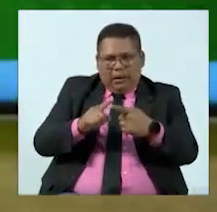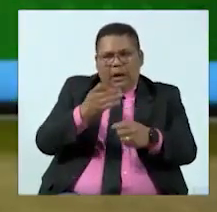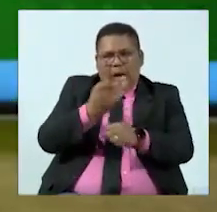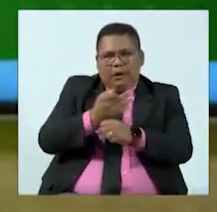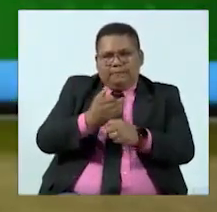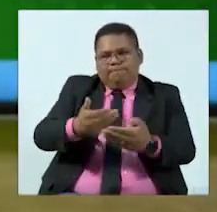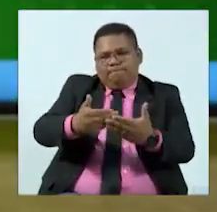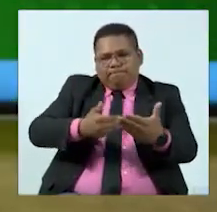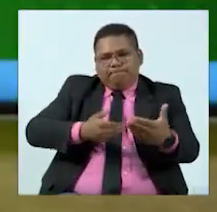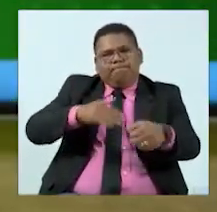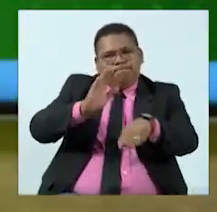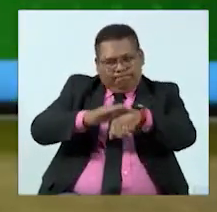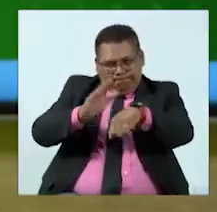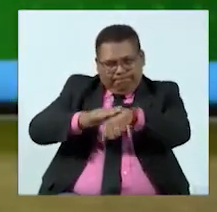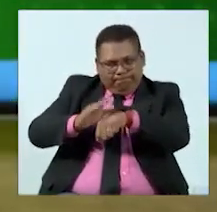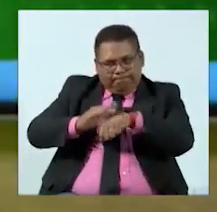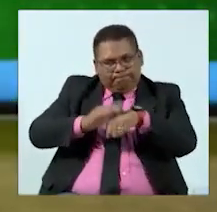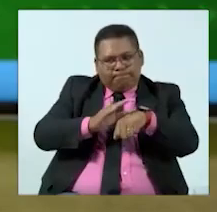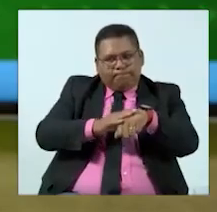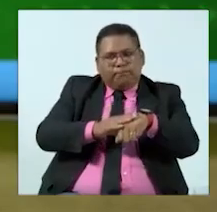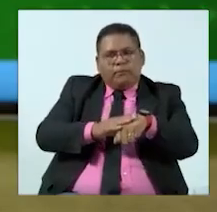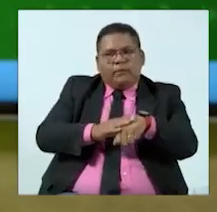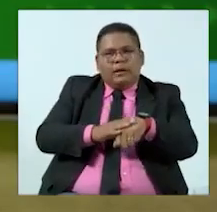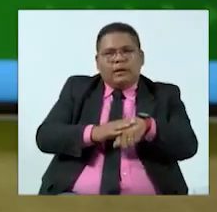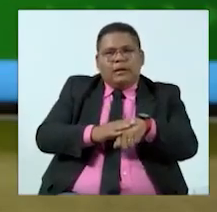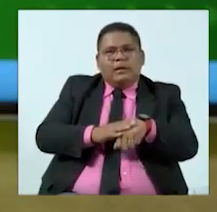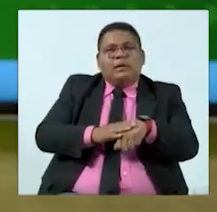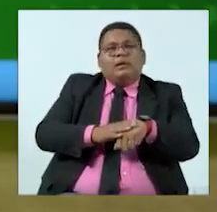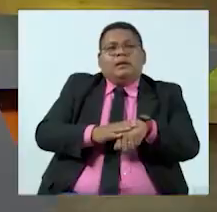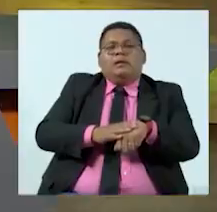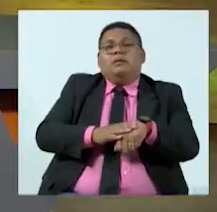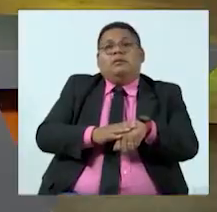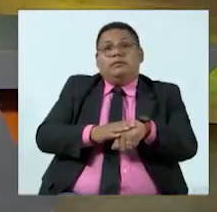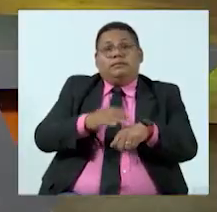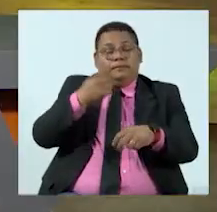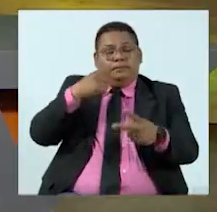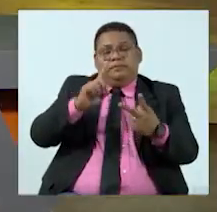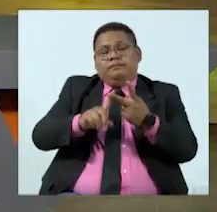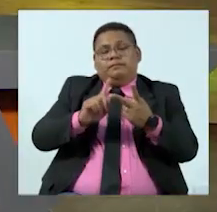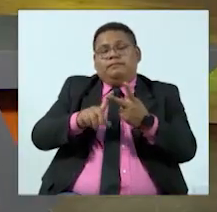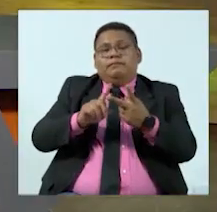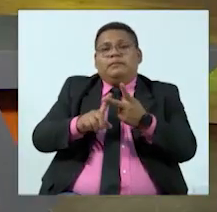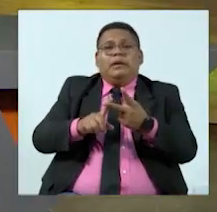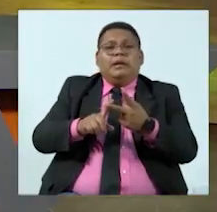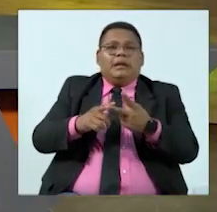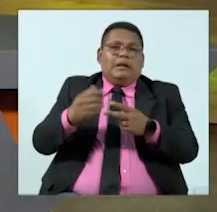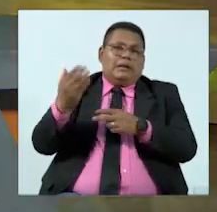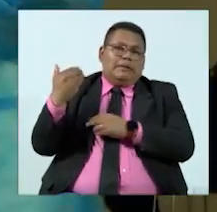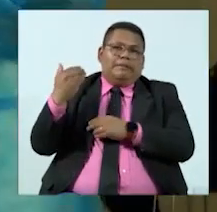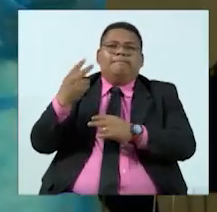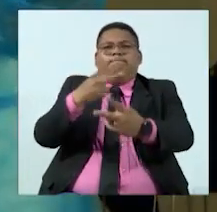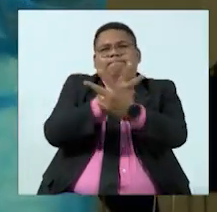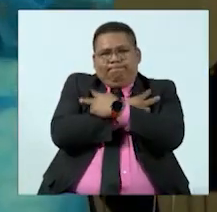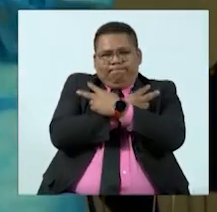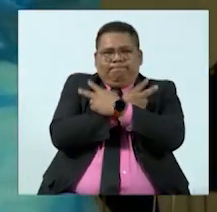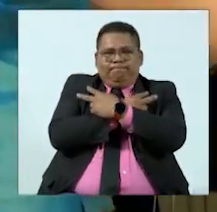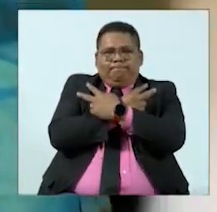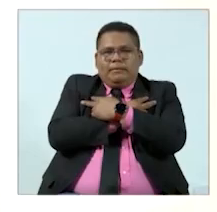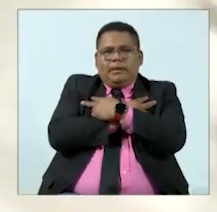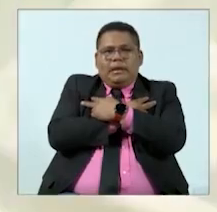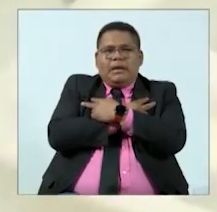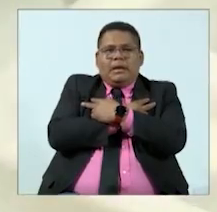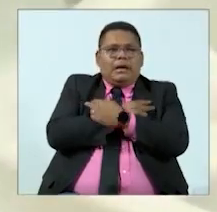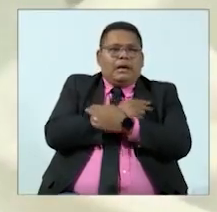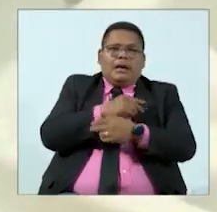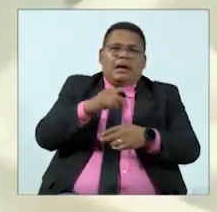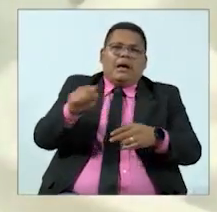eh dicen que es más fácil prevenir que remediar eh la otra es que venimos un periodo vacacional eh más de alguien